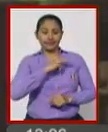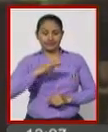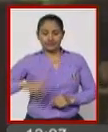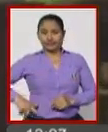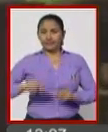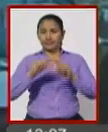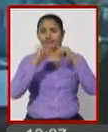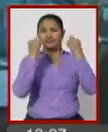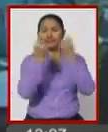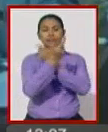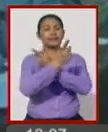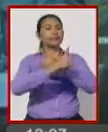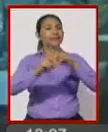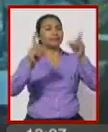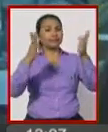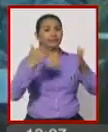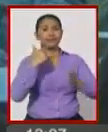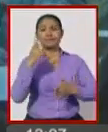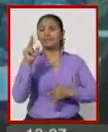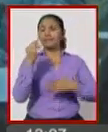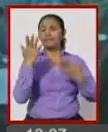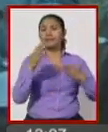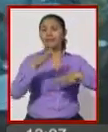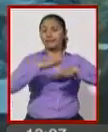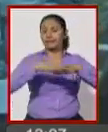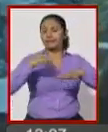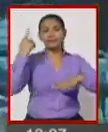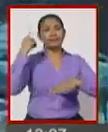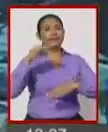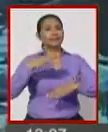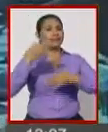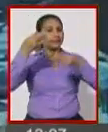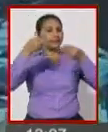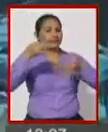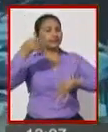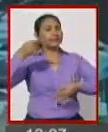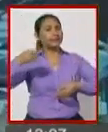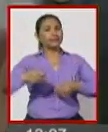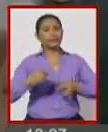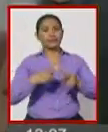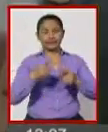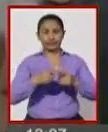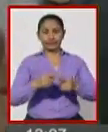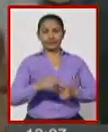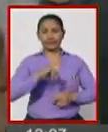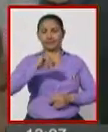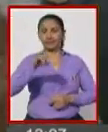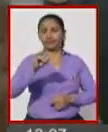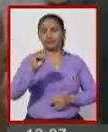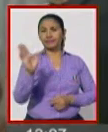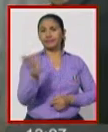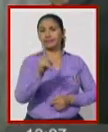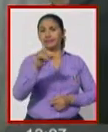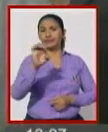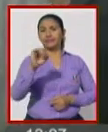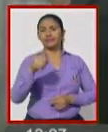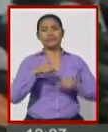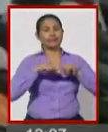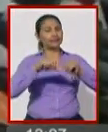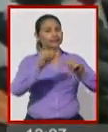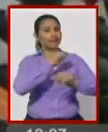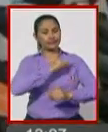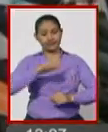Municipal, la bancada demócrata ha sostenido que no existe notificación alguna sobre la decisión del juez y, por tanto, José María Leyes sigue siendo